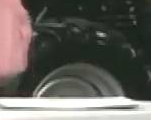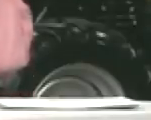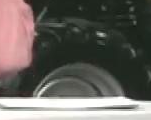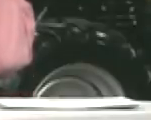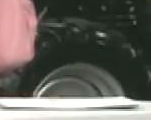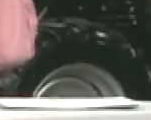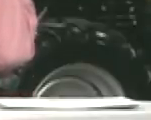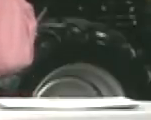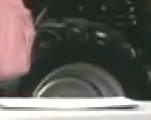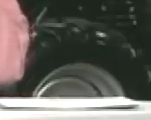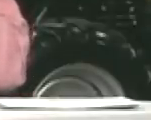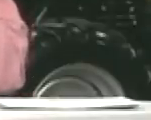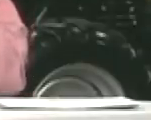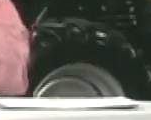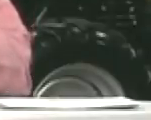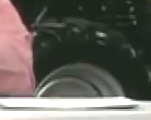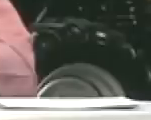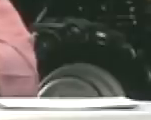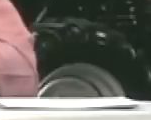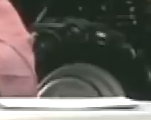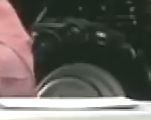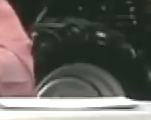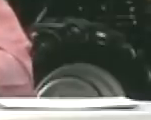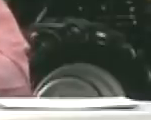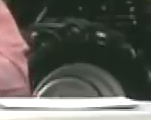conversando, con su permiso,